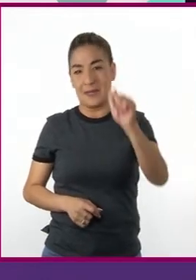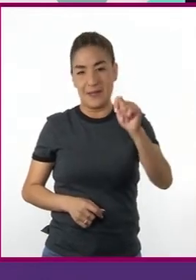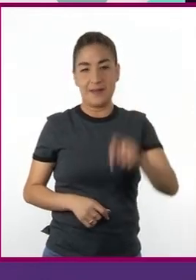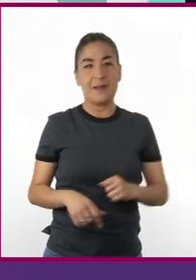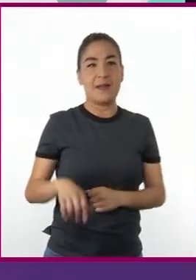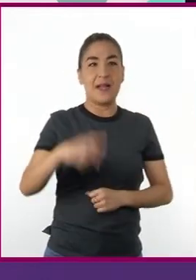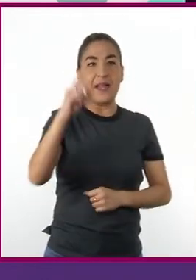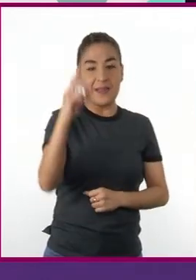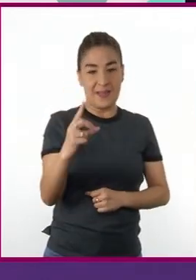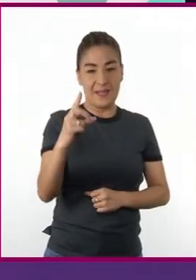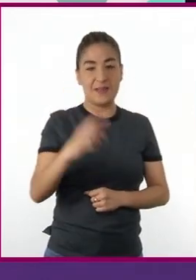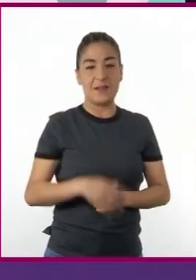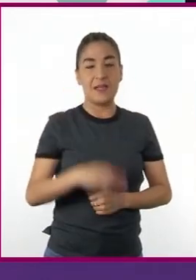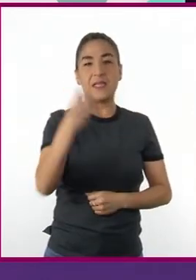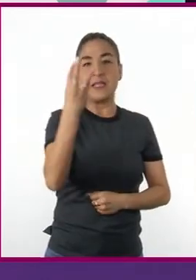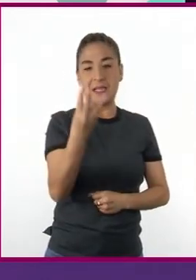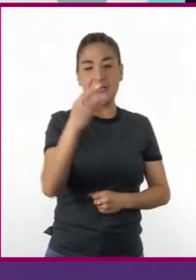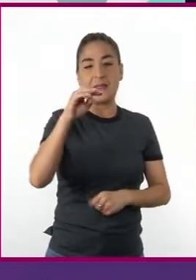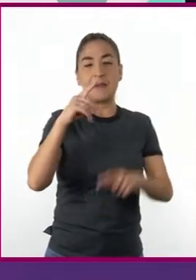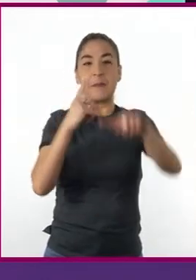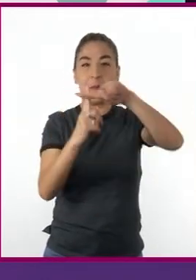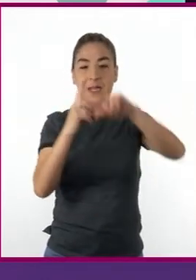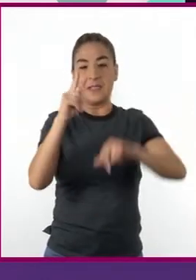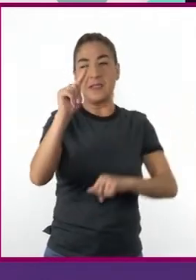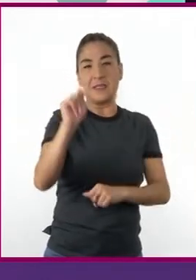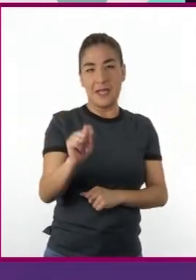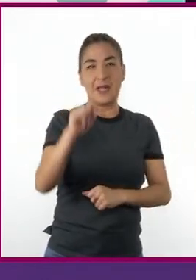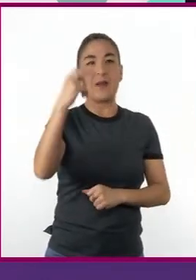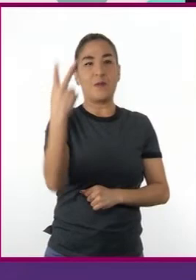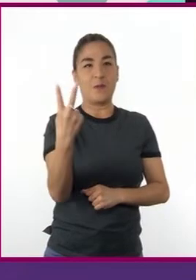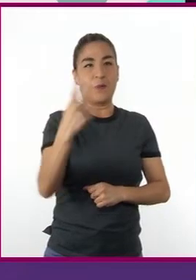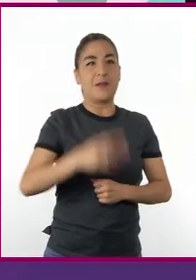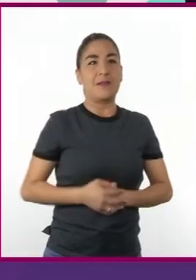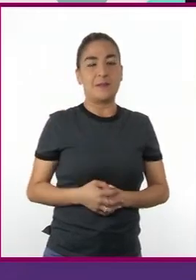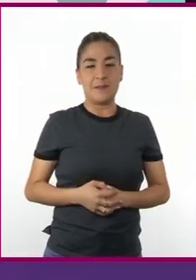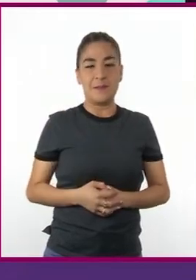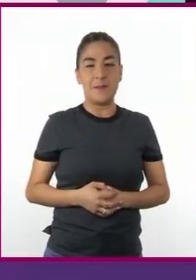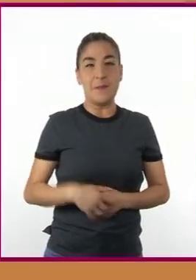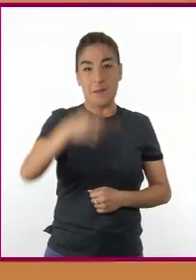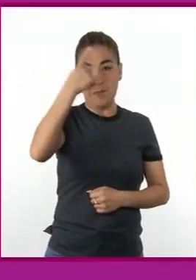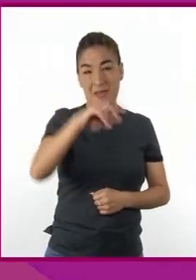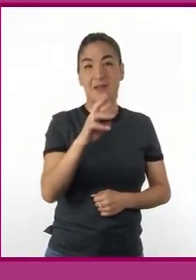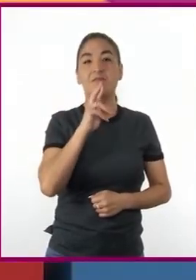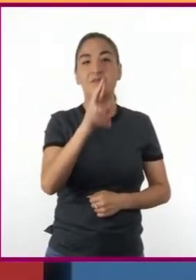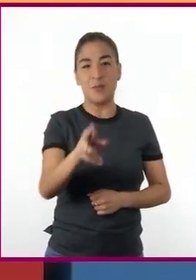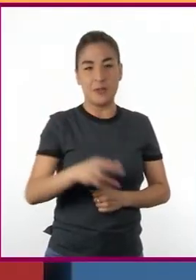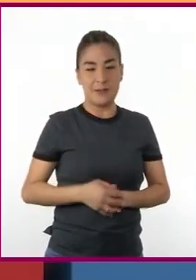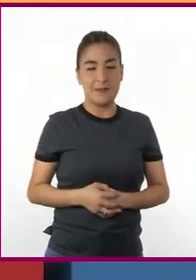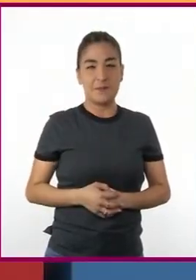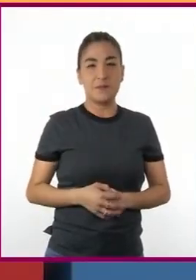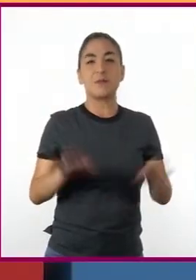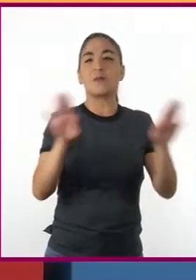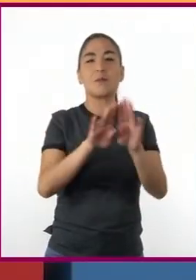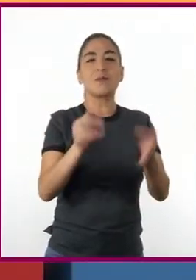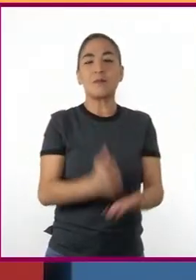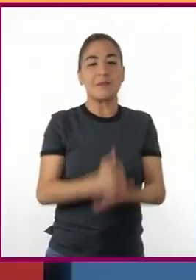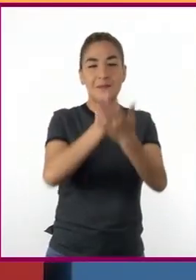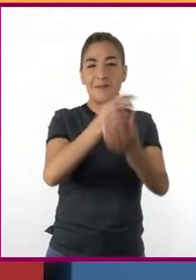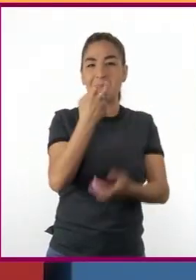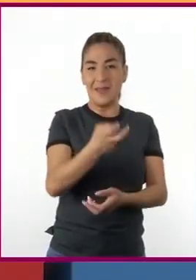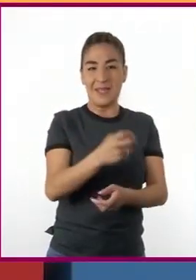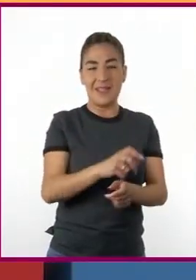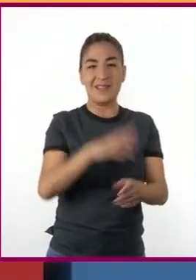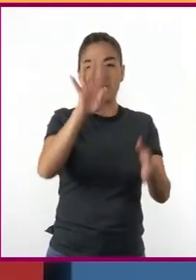Inciso D, 3 más t al cuadrado. Para contestar, vamos a auxiliarnos de la tabla con